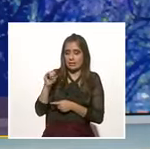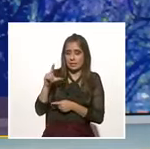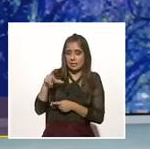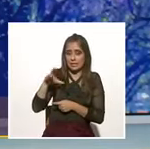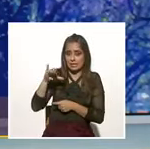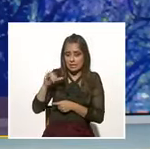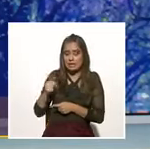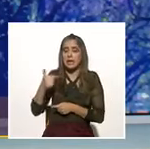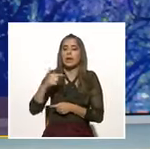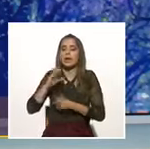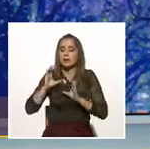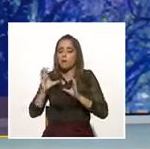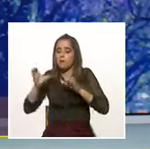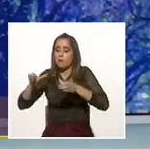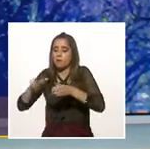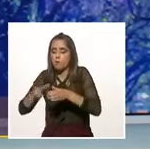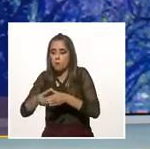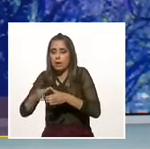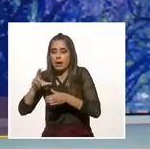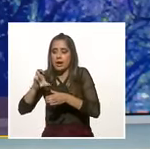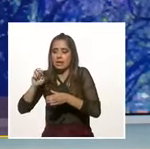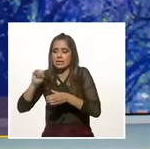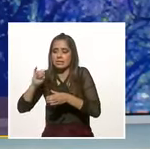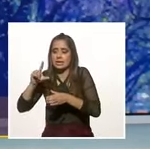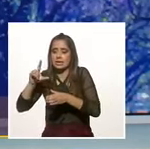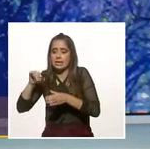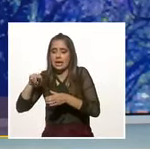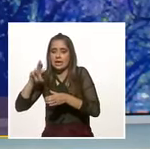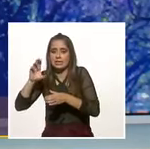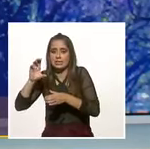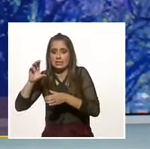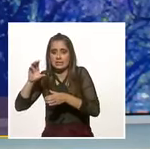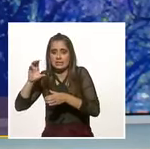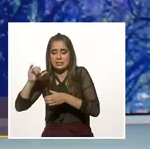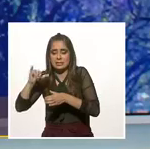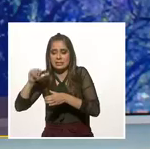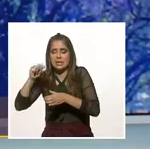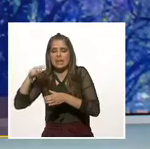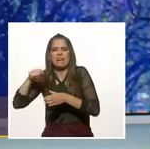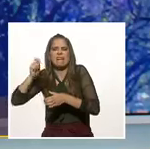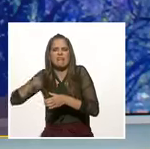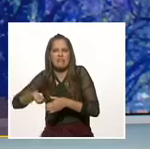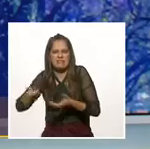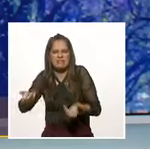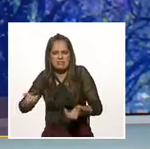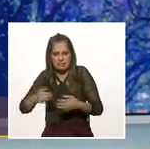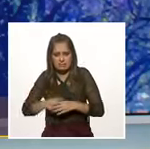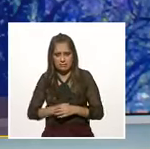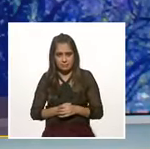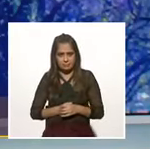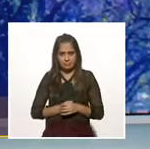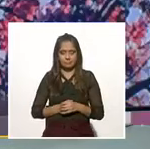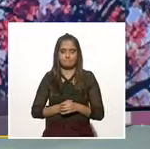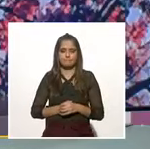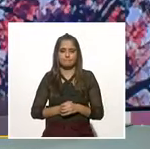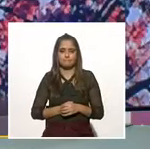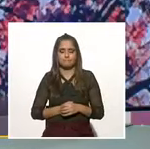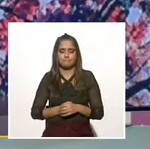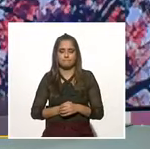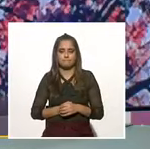una comunidad y que es resiliente, ¿qué hace? O sea, ¿por qué es resiliente si hace qué? Porque lejos